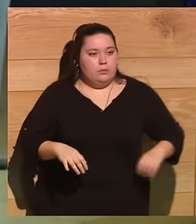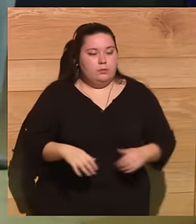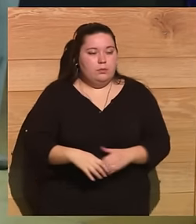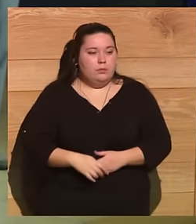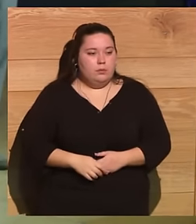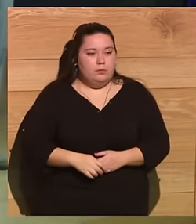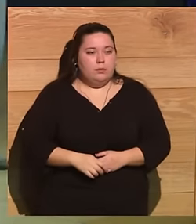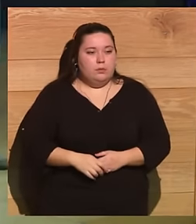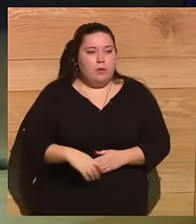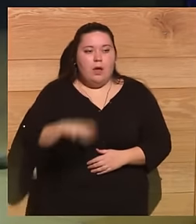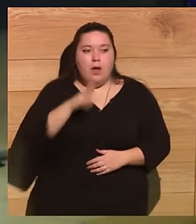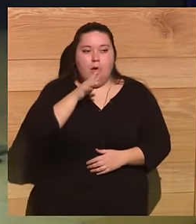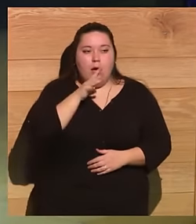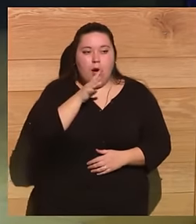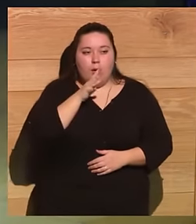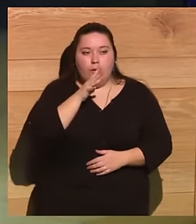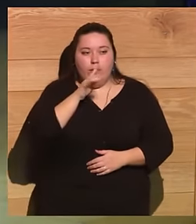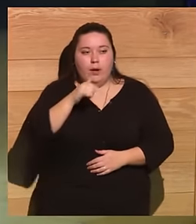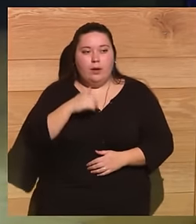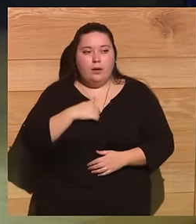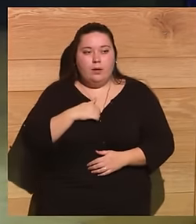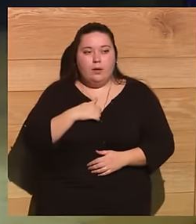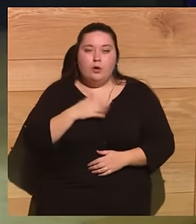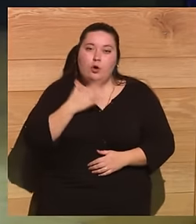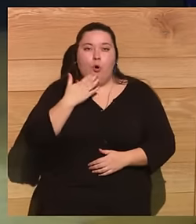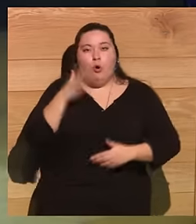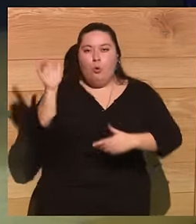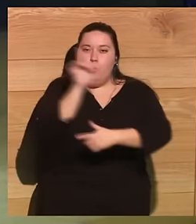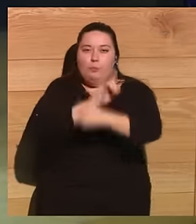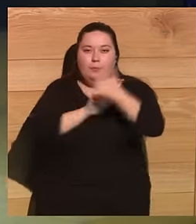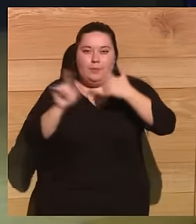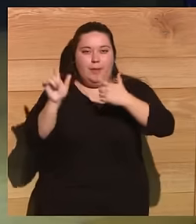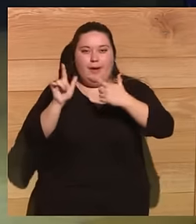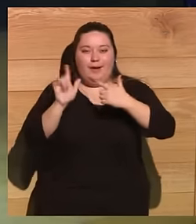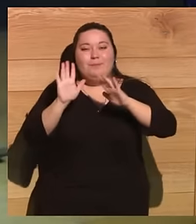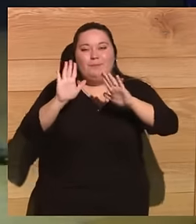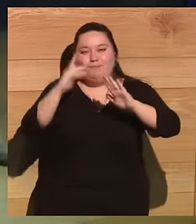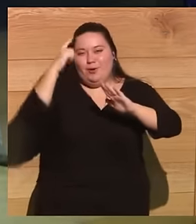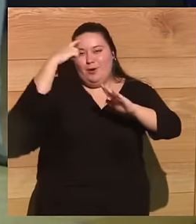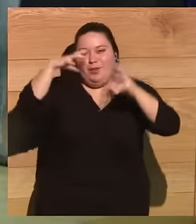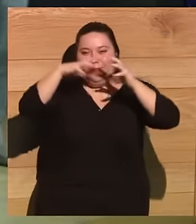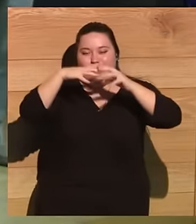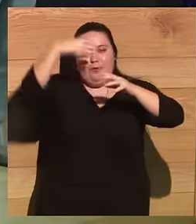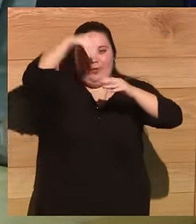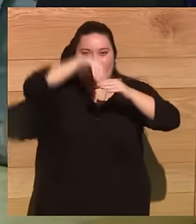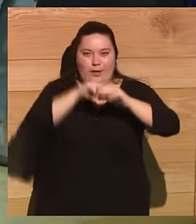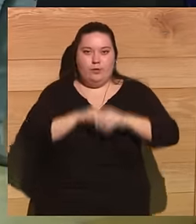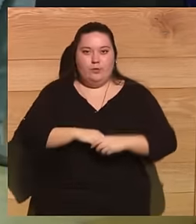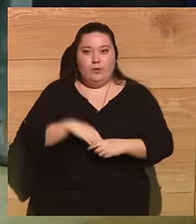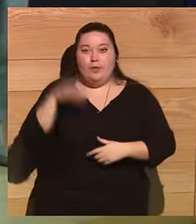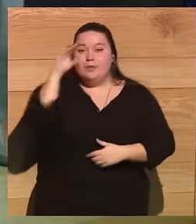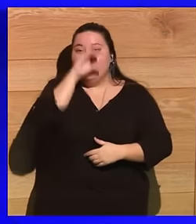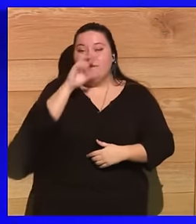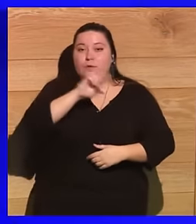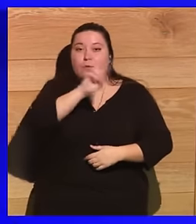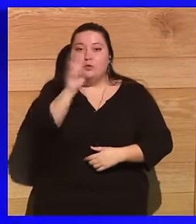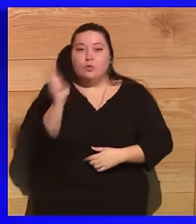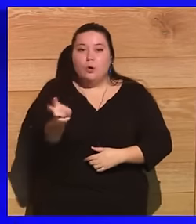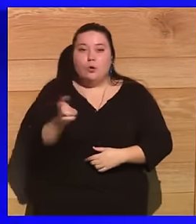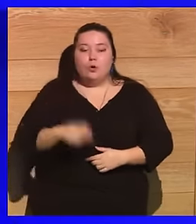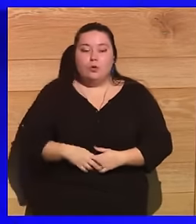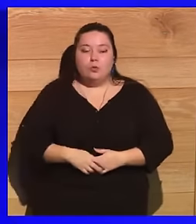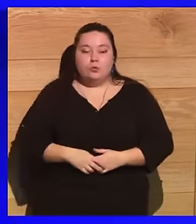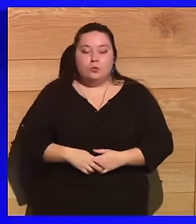Ahora os voy a llevar en un viaje dentro del cerebro. Otros científicos os llevan a las